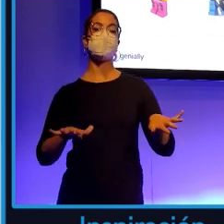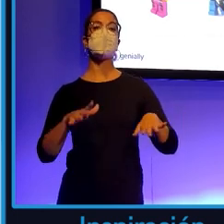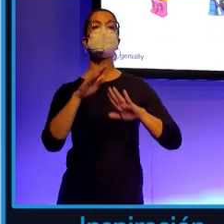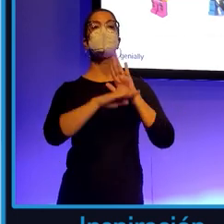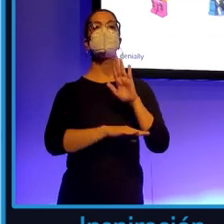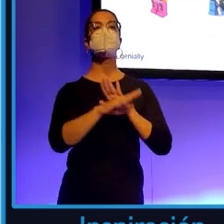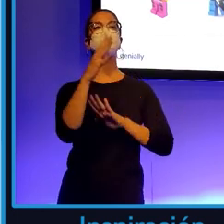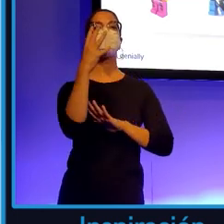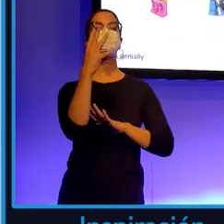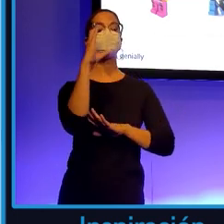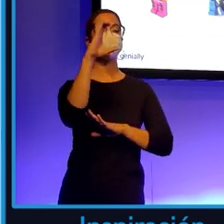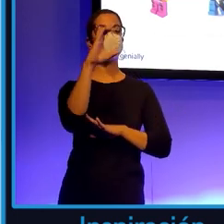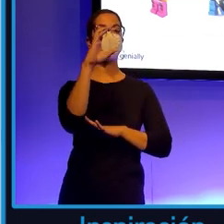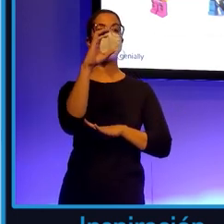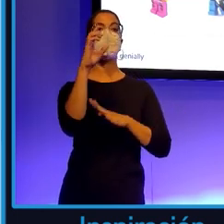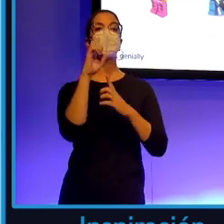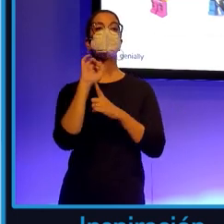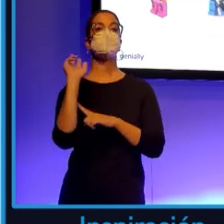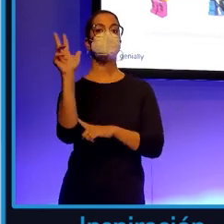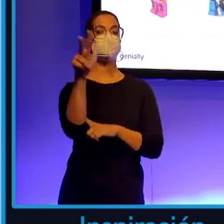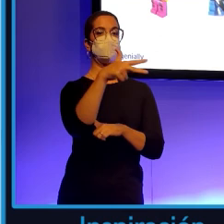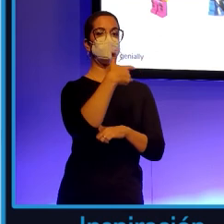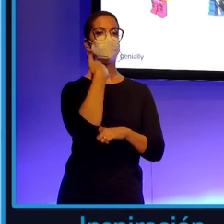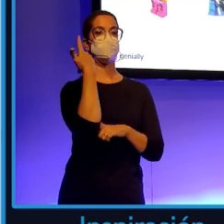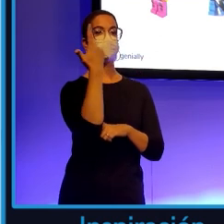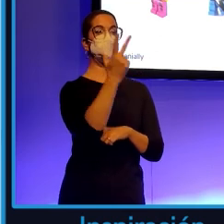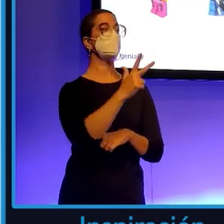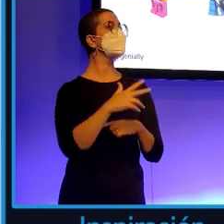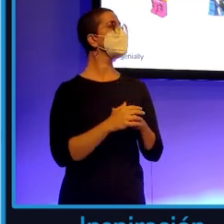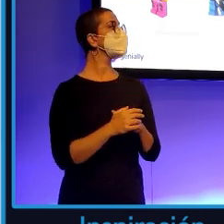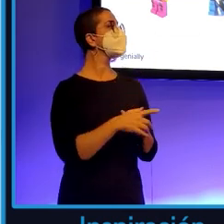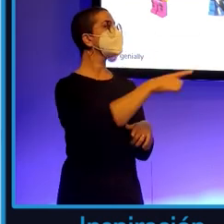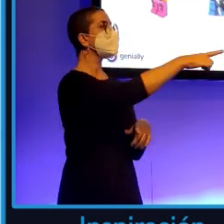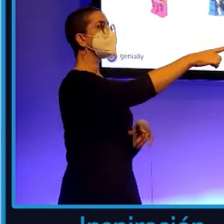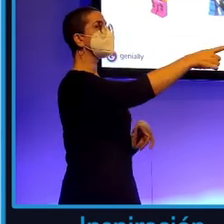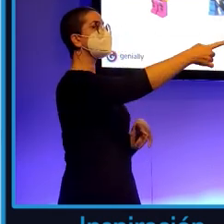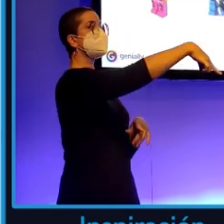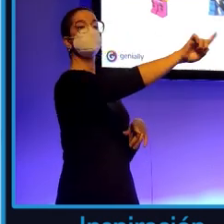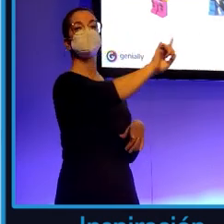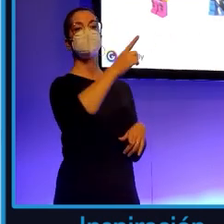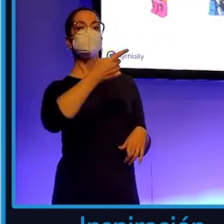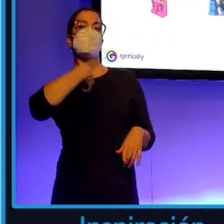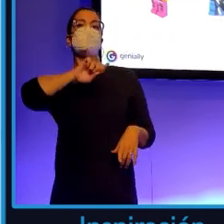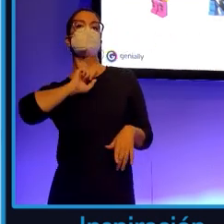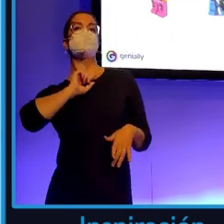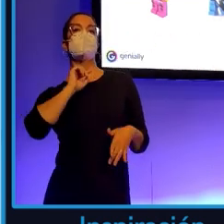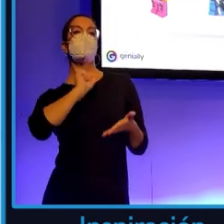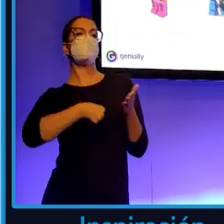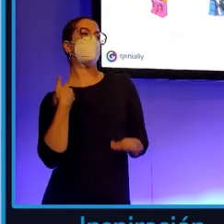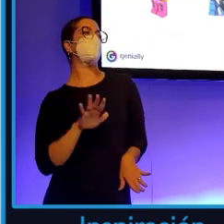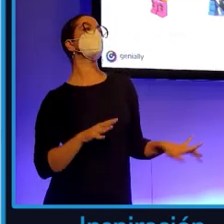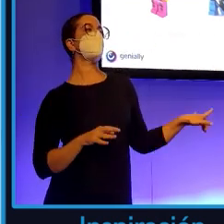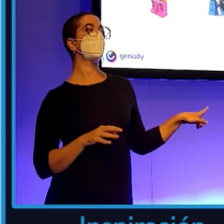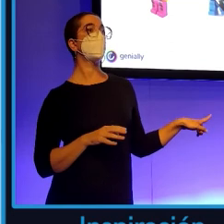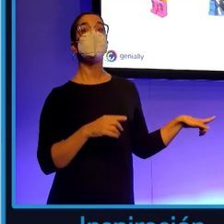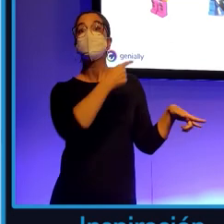que es un programa que ha vinculado un controlador de una edificación que estamos contratados están contratados para